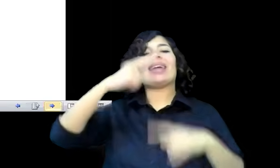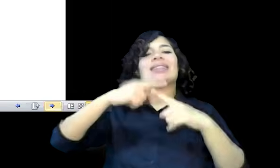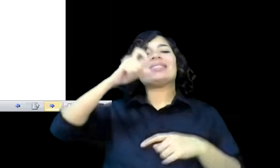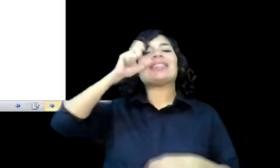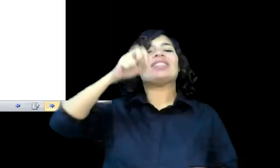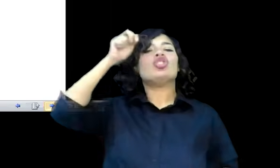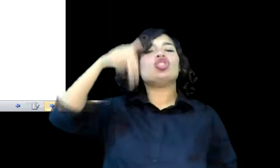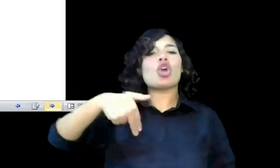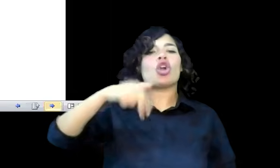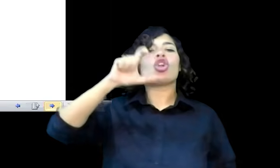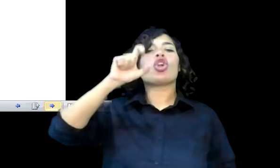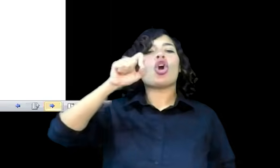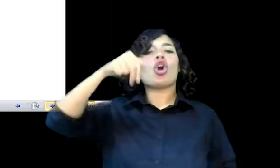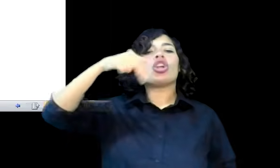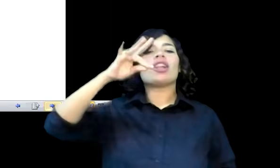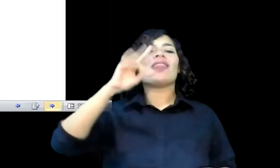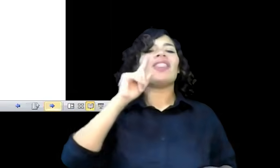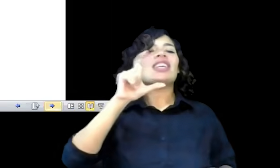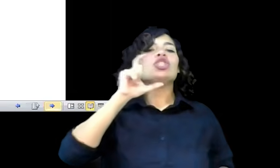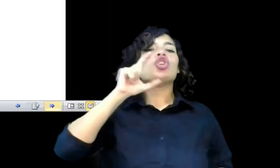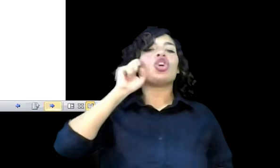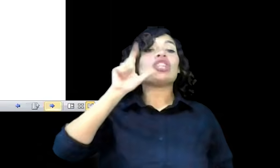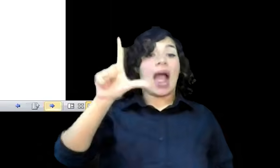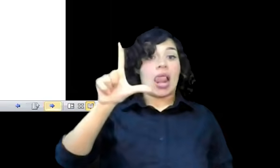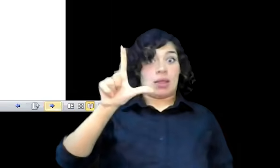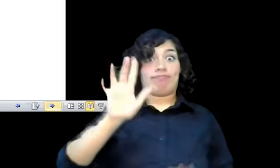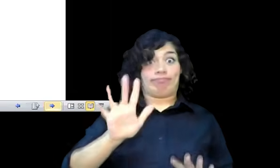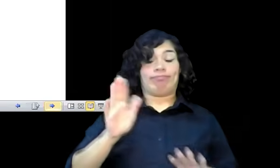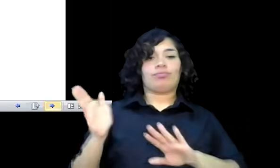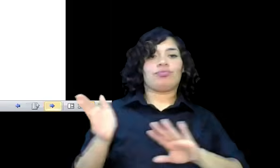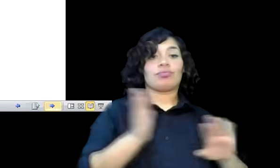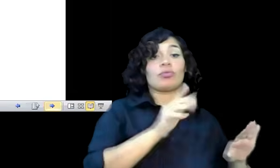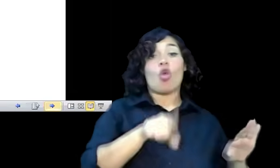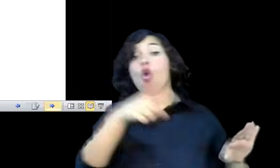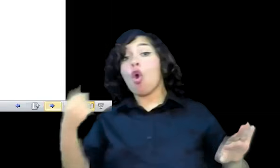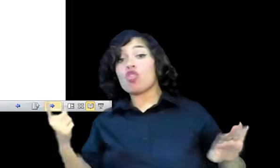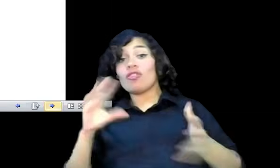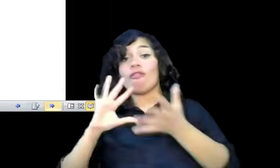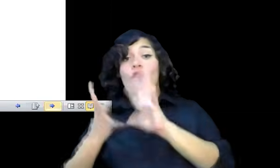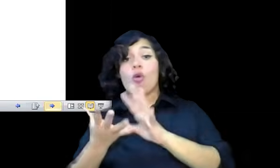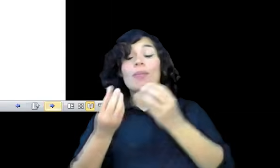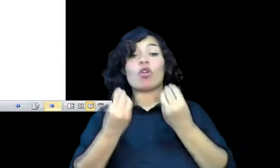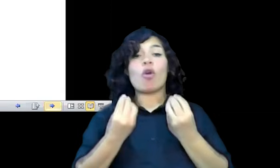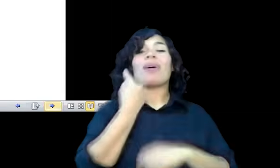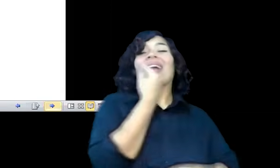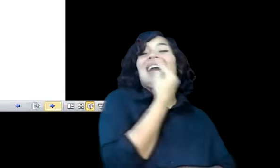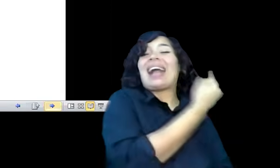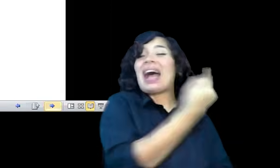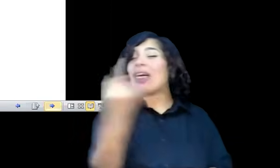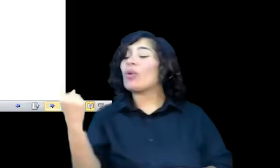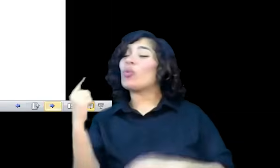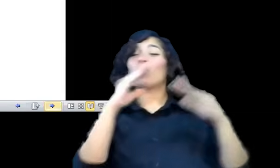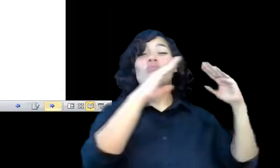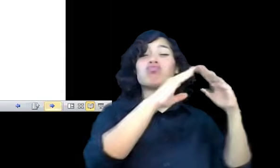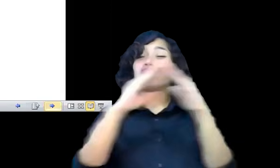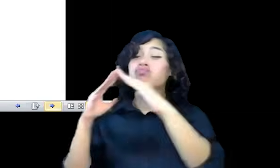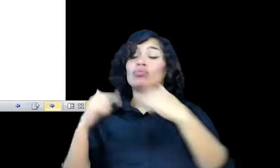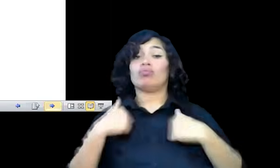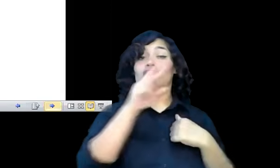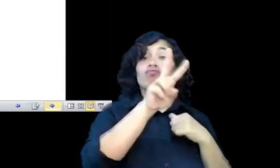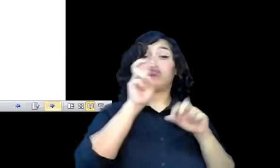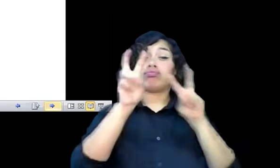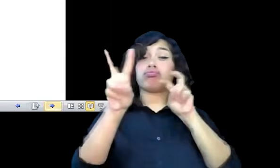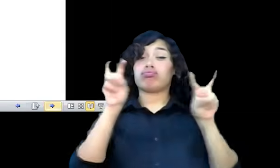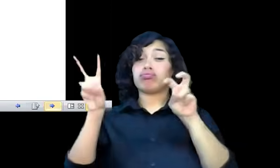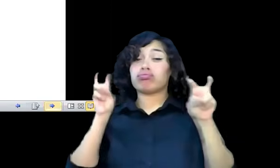condicionada. Y la otra condición que tiene esta exención es que cada uno de esos inmuebles que yo voy a alquilar y voy a subir